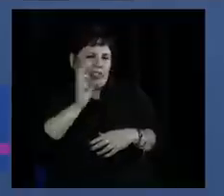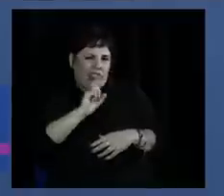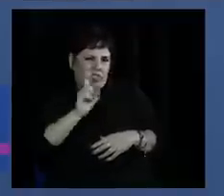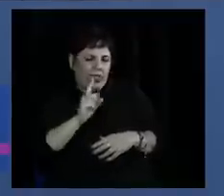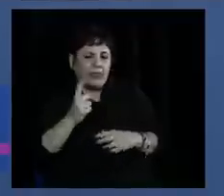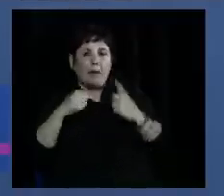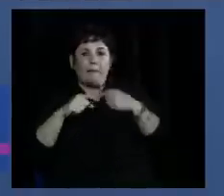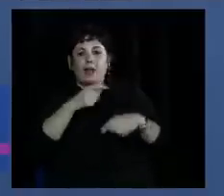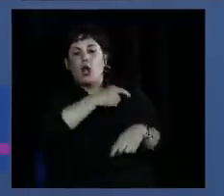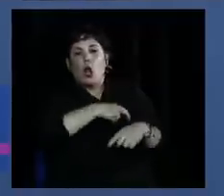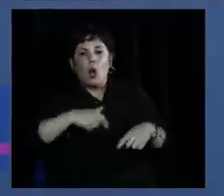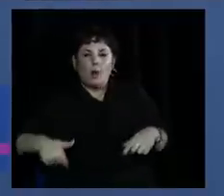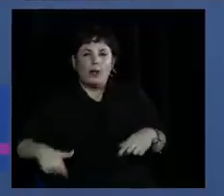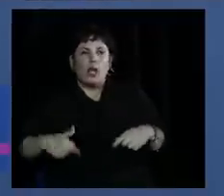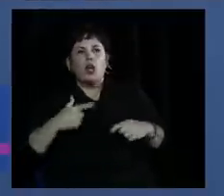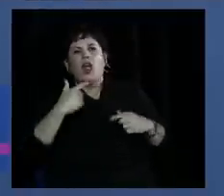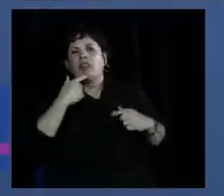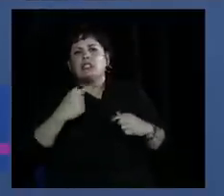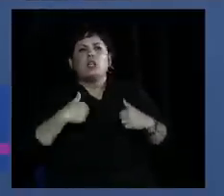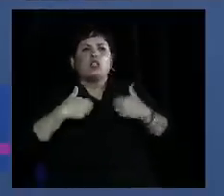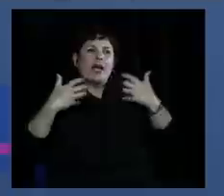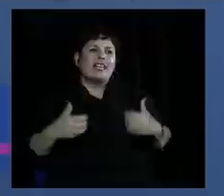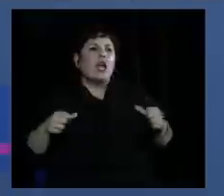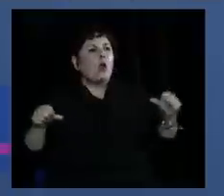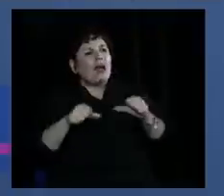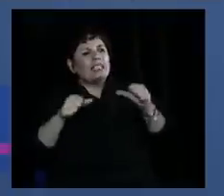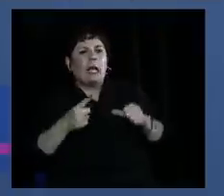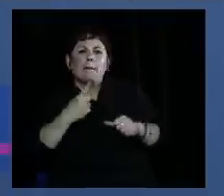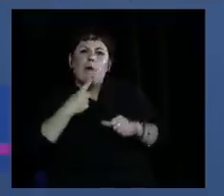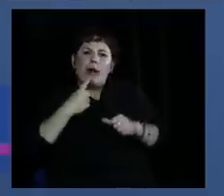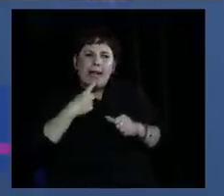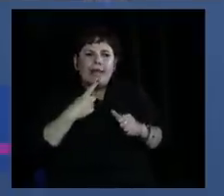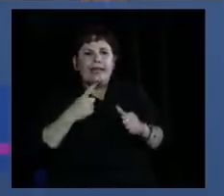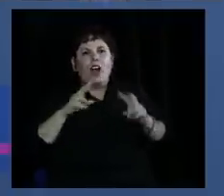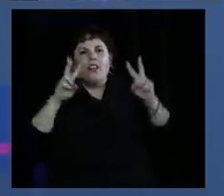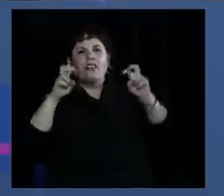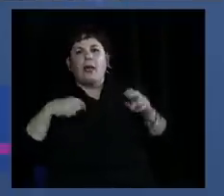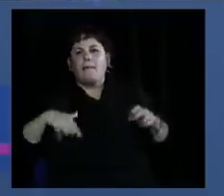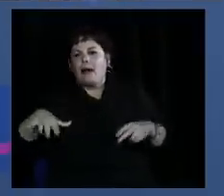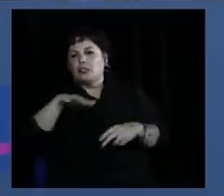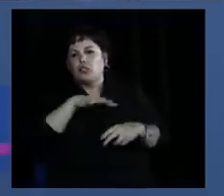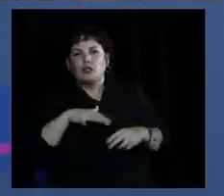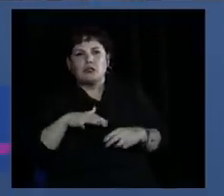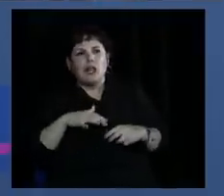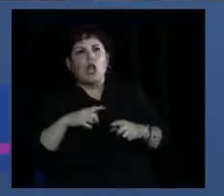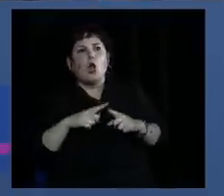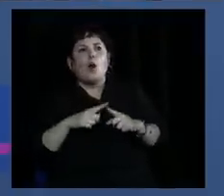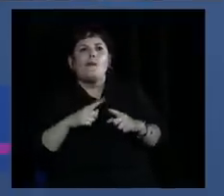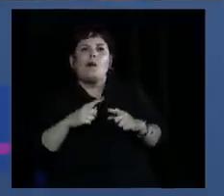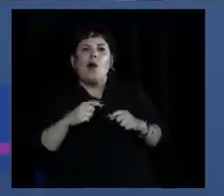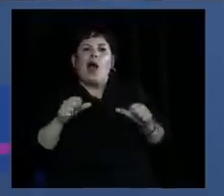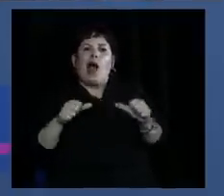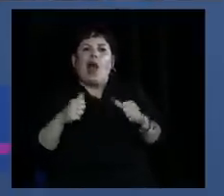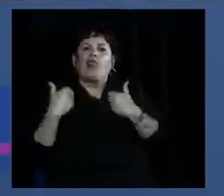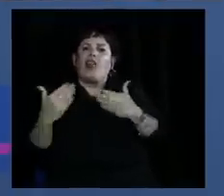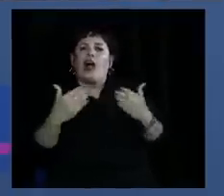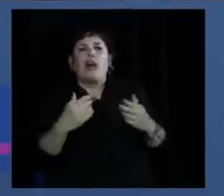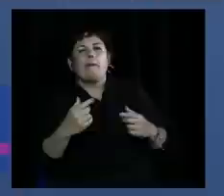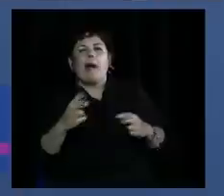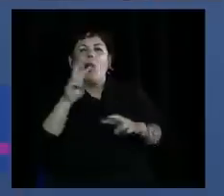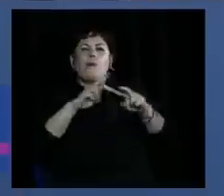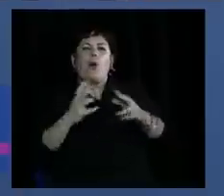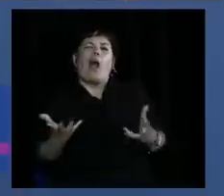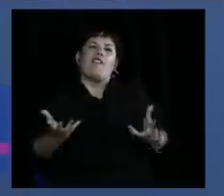el gobierno explicitó que lo que quiere hacer es política, con la ayuda social, que es básicamente hacer clientelismo. Cosa que en realidad uno